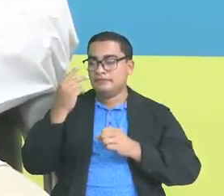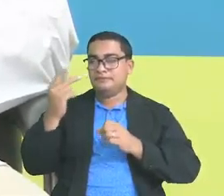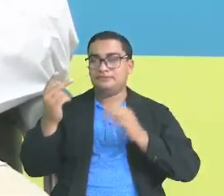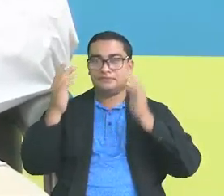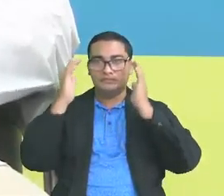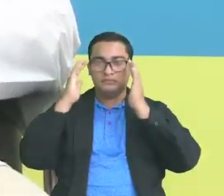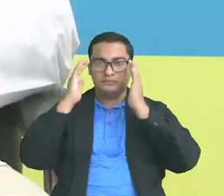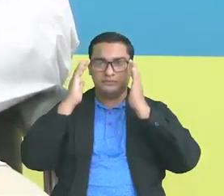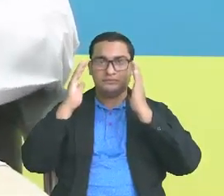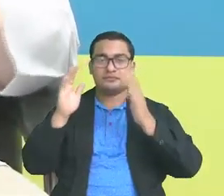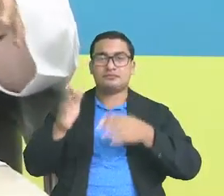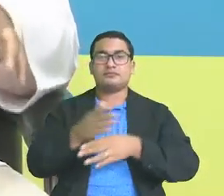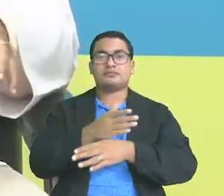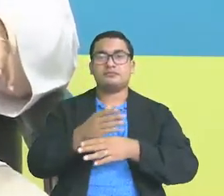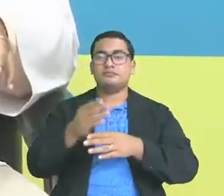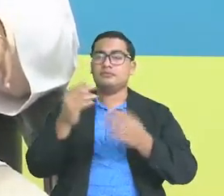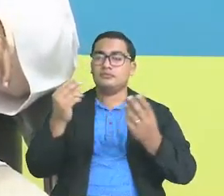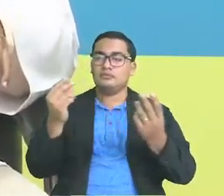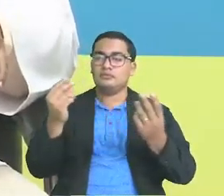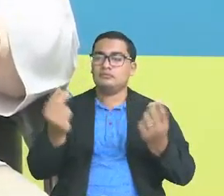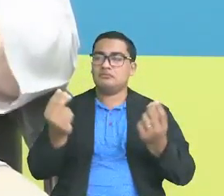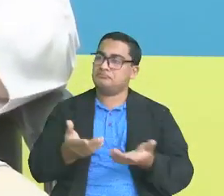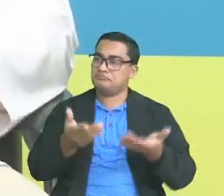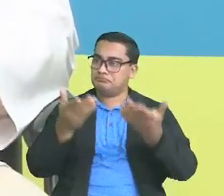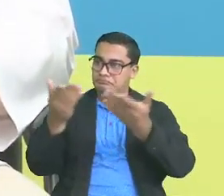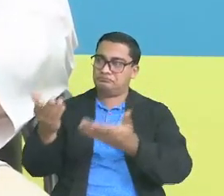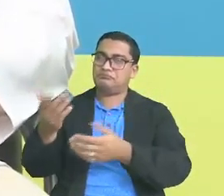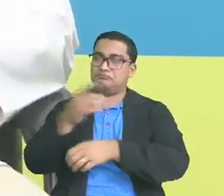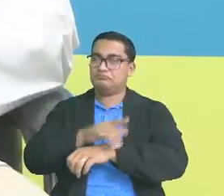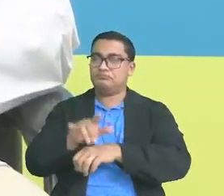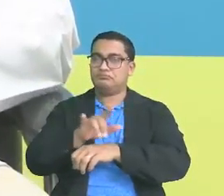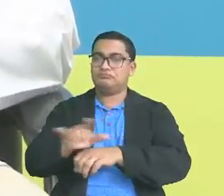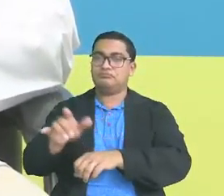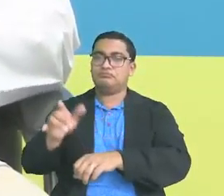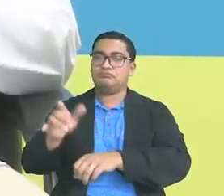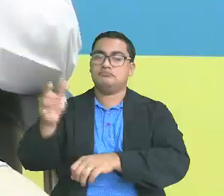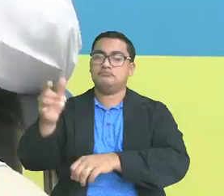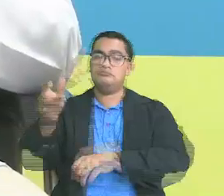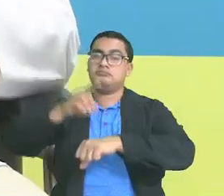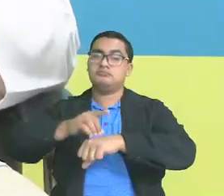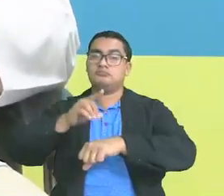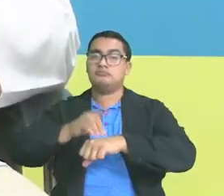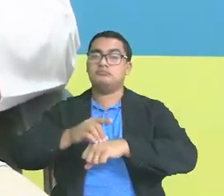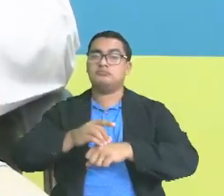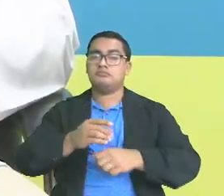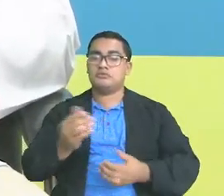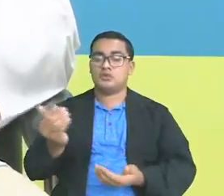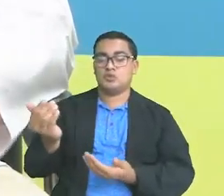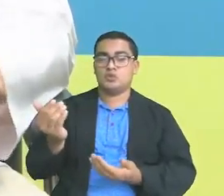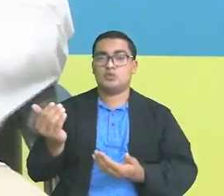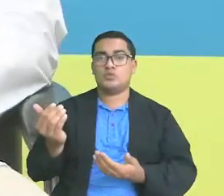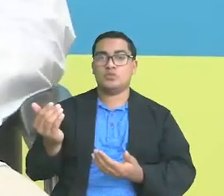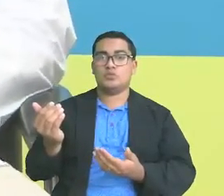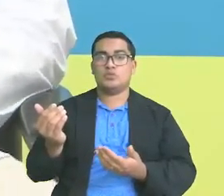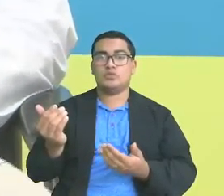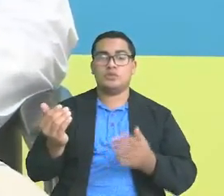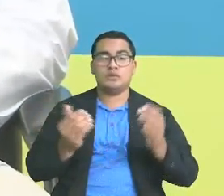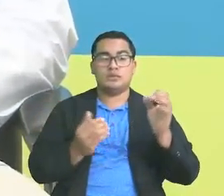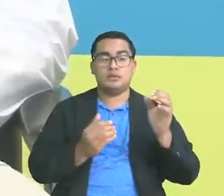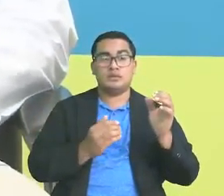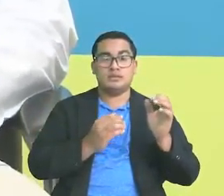defecación o con la micción, acudir al médico. Recién nacidos, cabe destacar que es una edad desde los 0 hasta los 28 días de